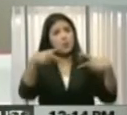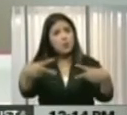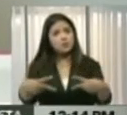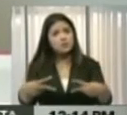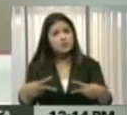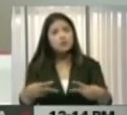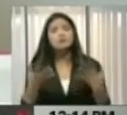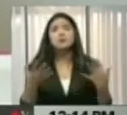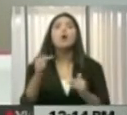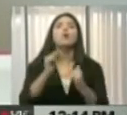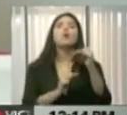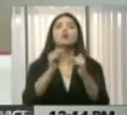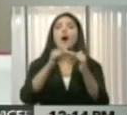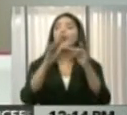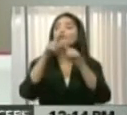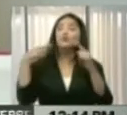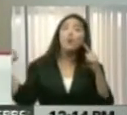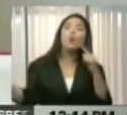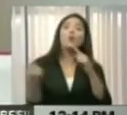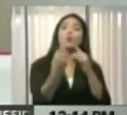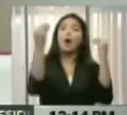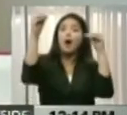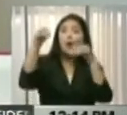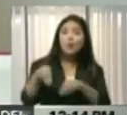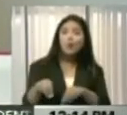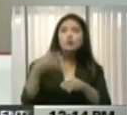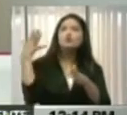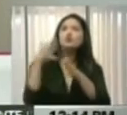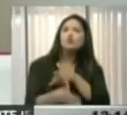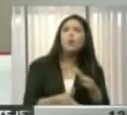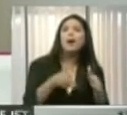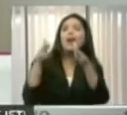se construirá un acuerdo sobre las armas